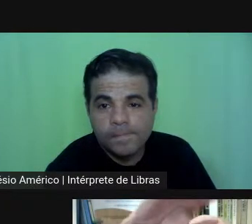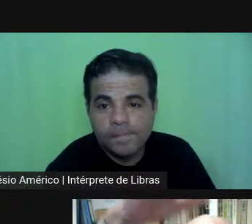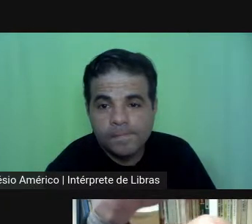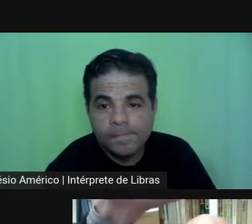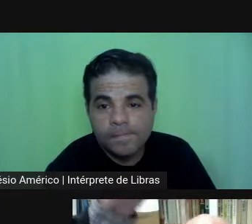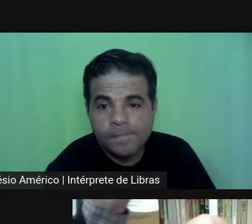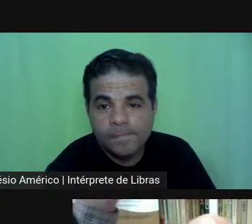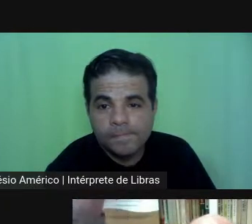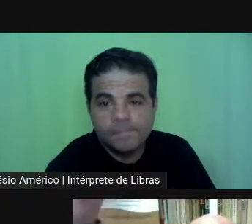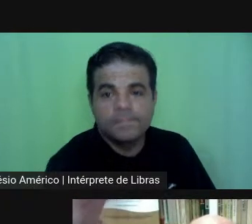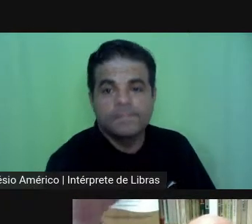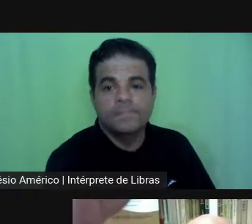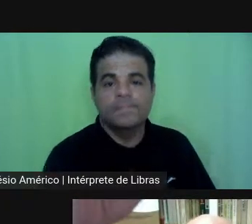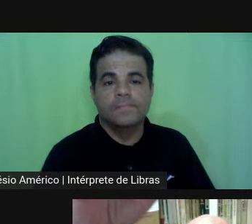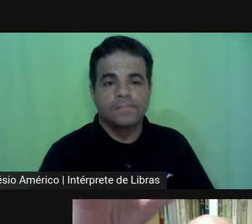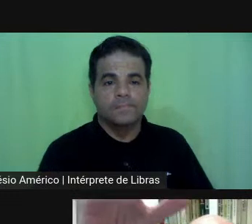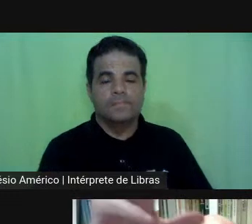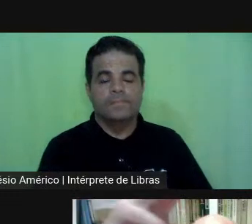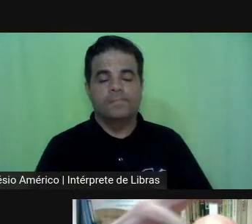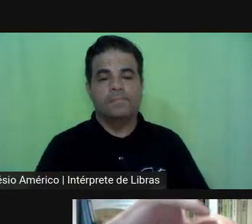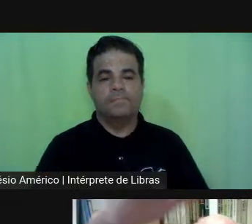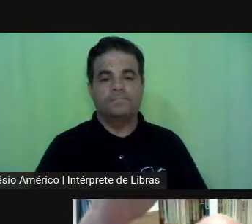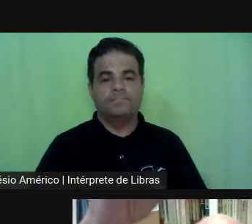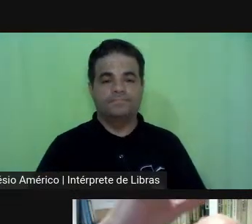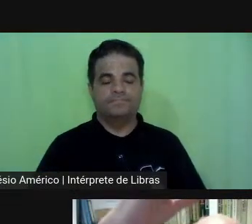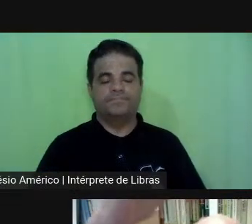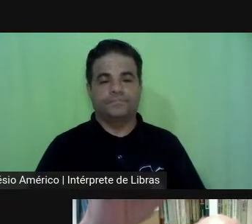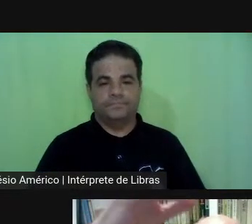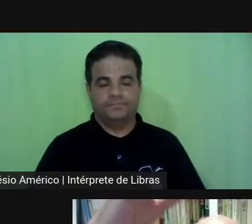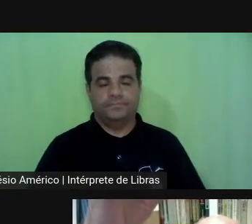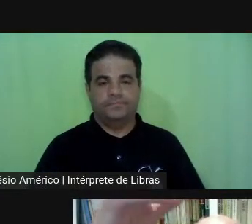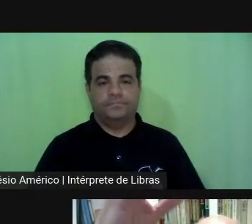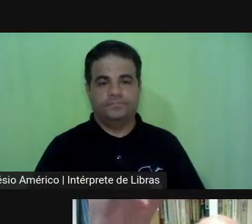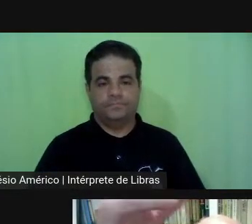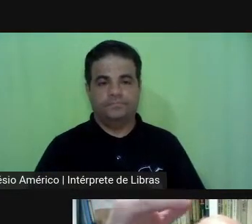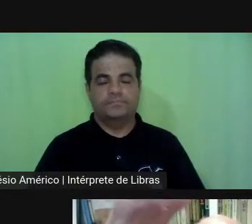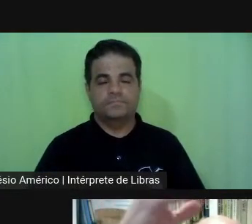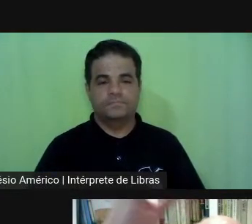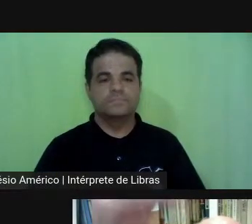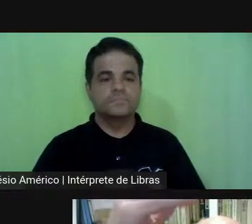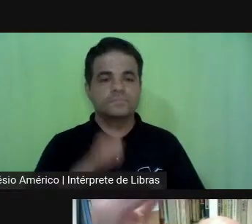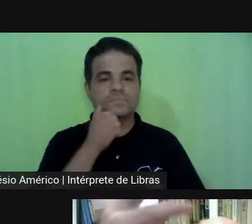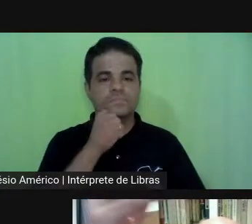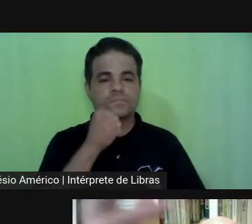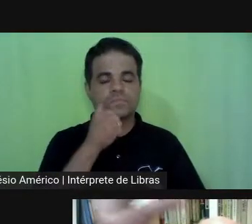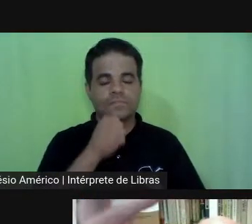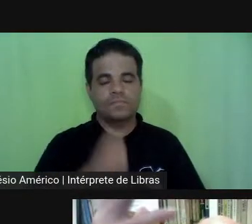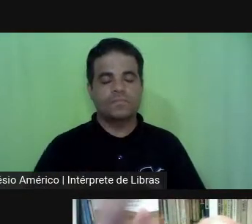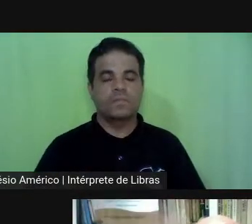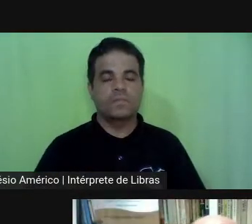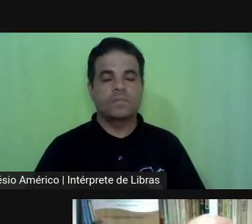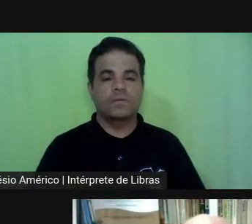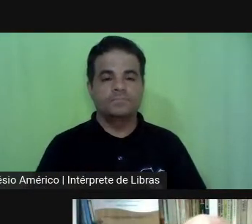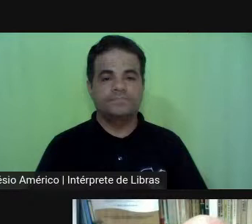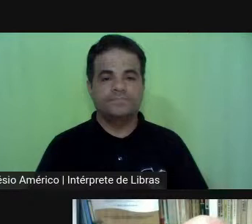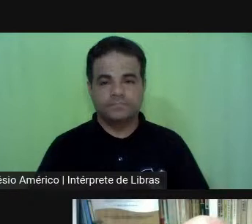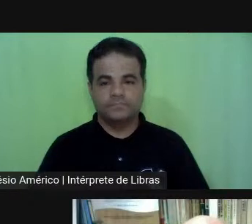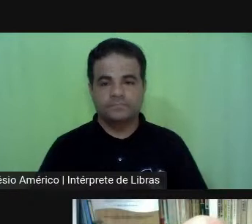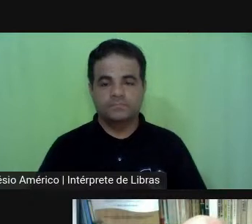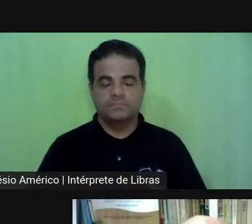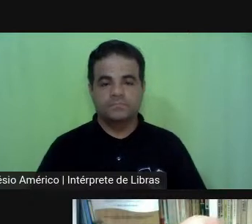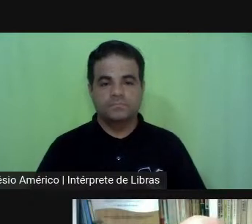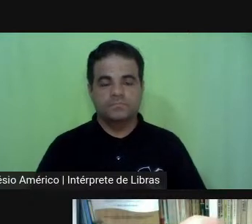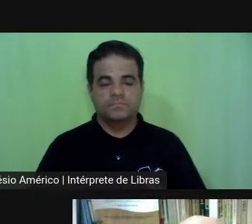en la cabeza de dios y poder allí entender lo que es decir